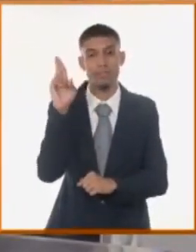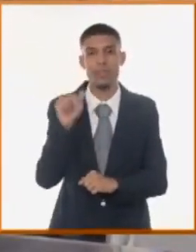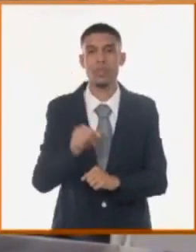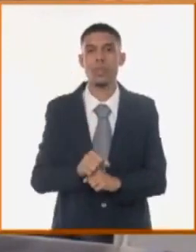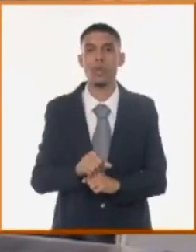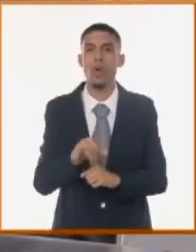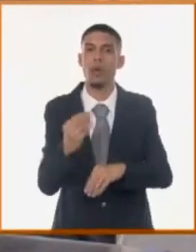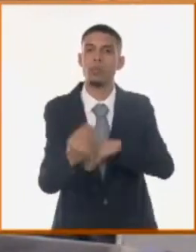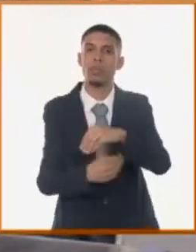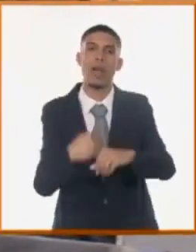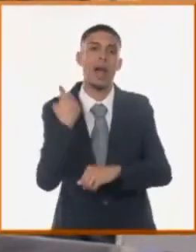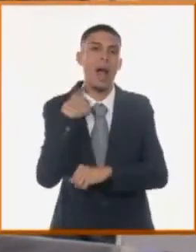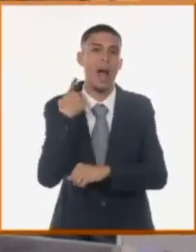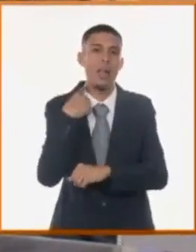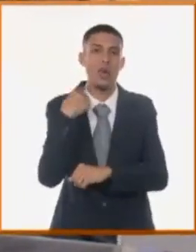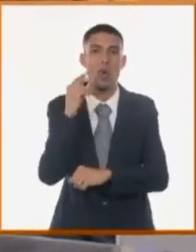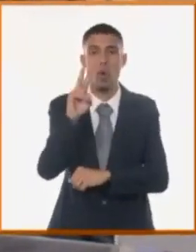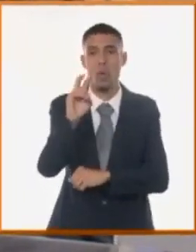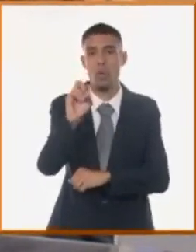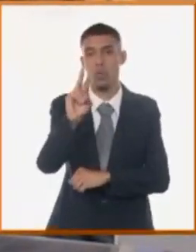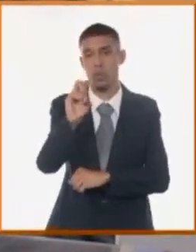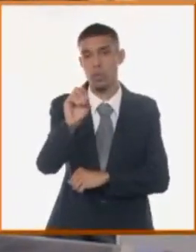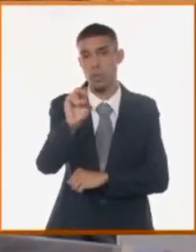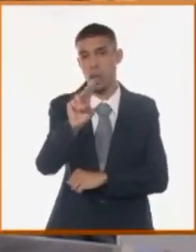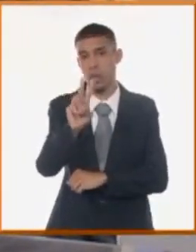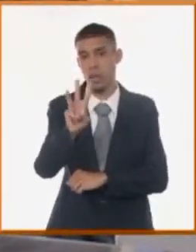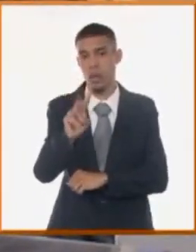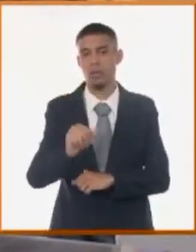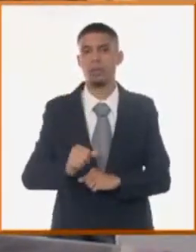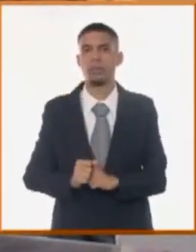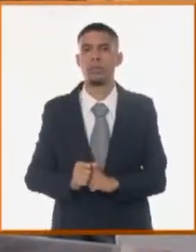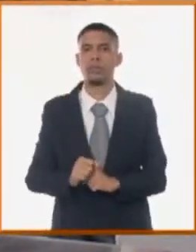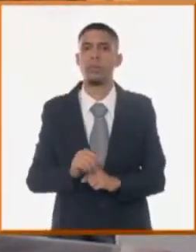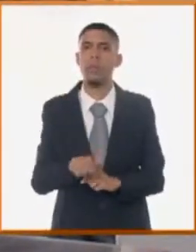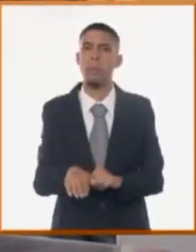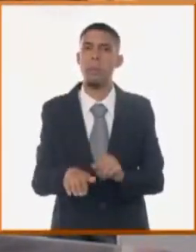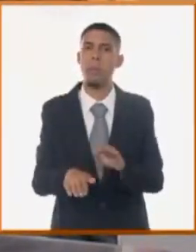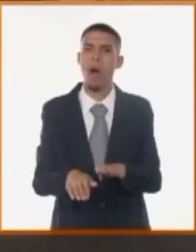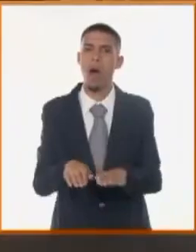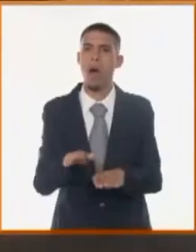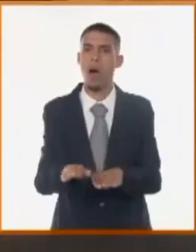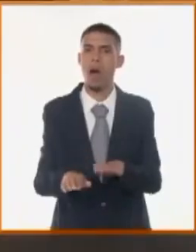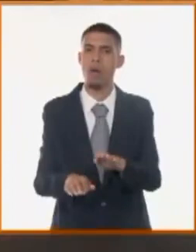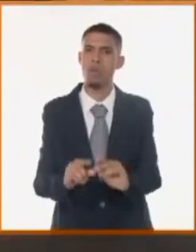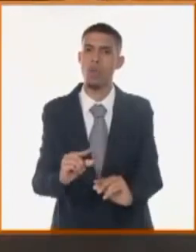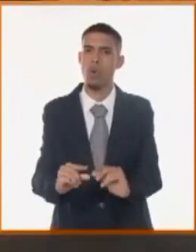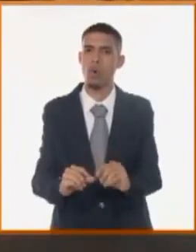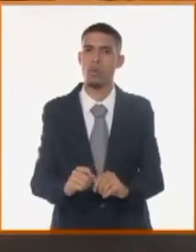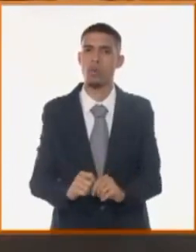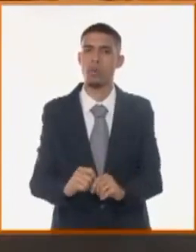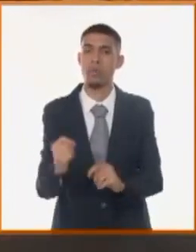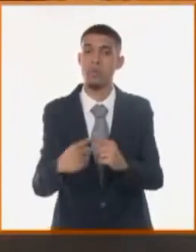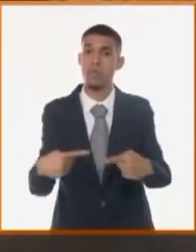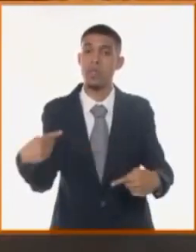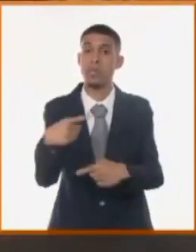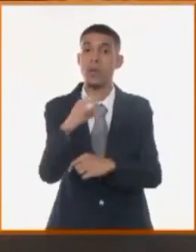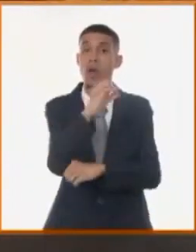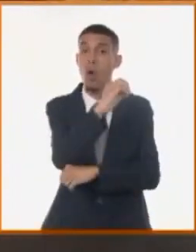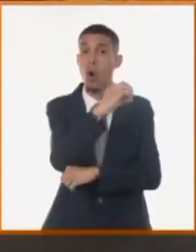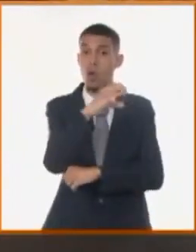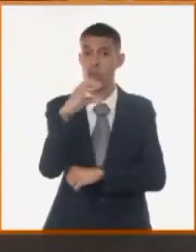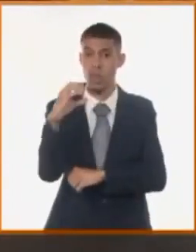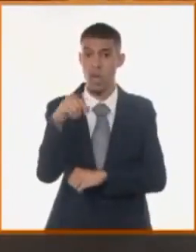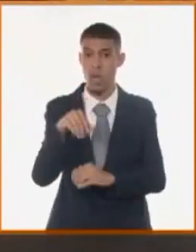Afortunadamente, el año pasado pudimos dar pasos en esa transición parcial. Se avanzó en el occidente, sobre todo. Se avanzó en el occidente y este año